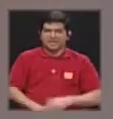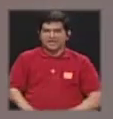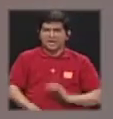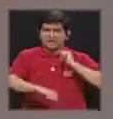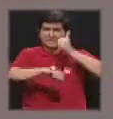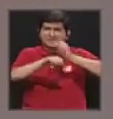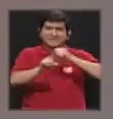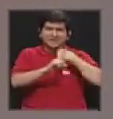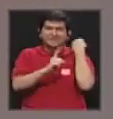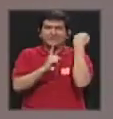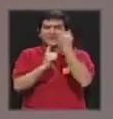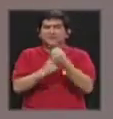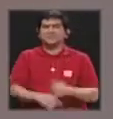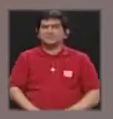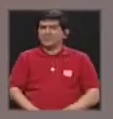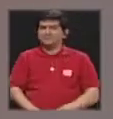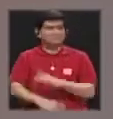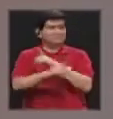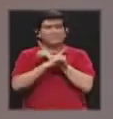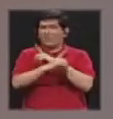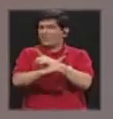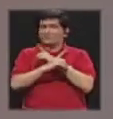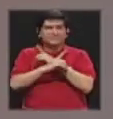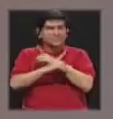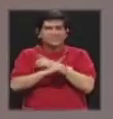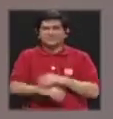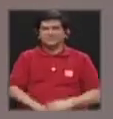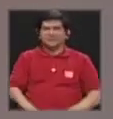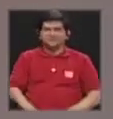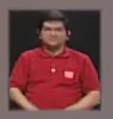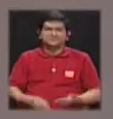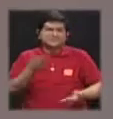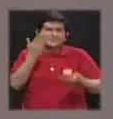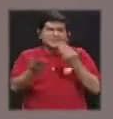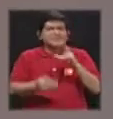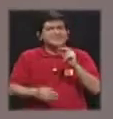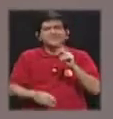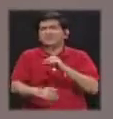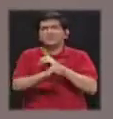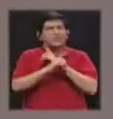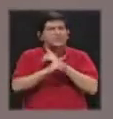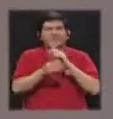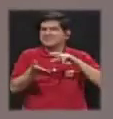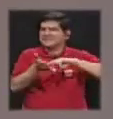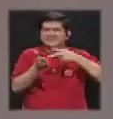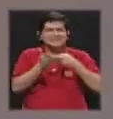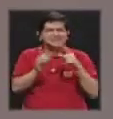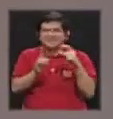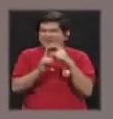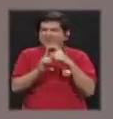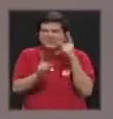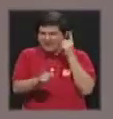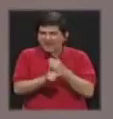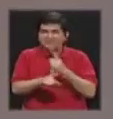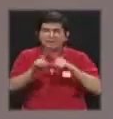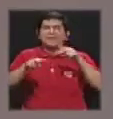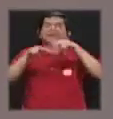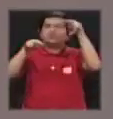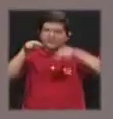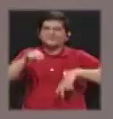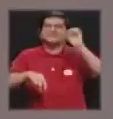una situación de indefensión. Bueno, tal vez de indefensión no es el término absoluto ni correcto, pero sí de